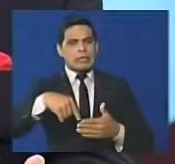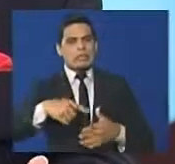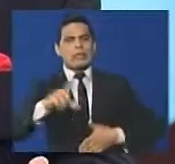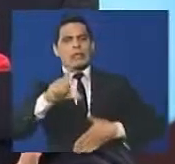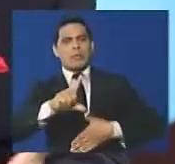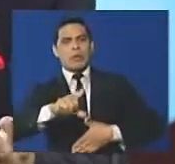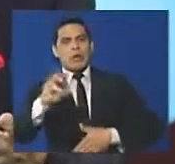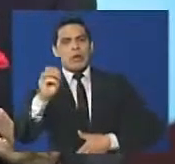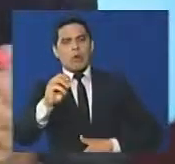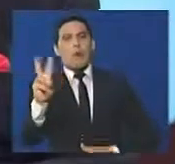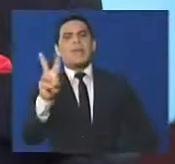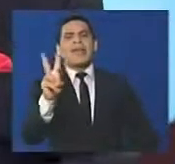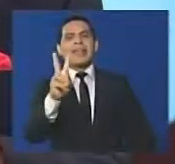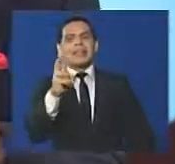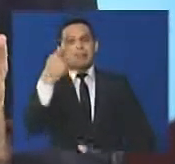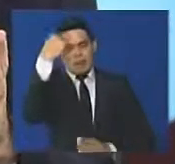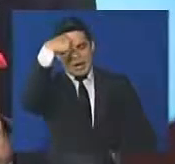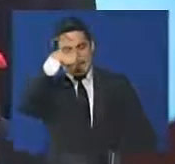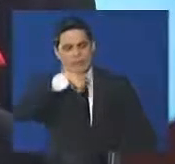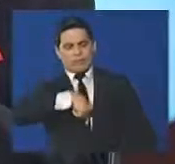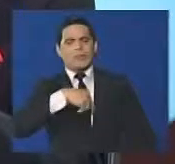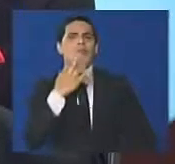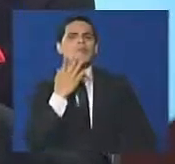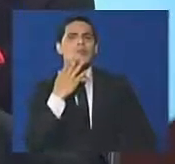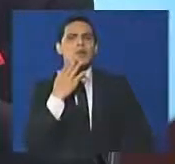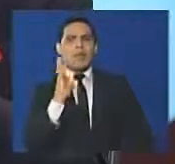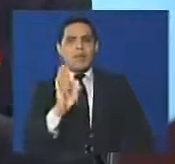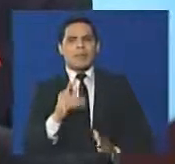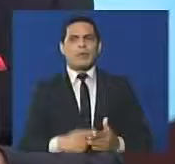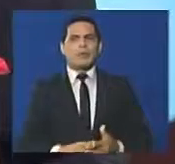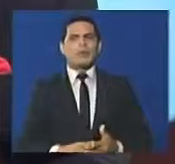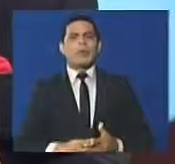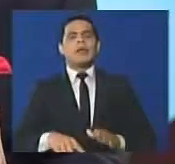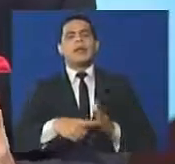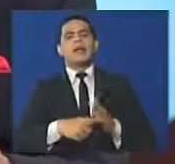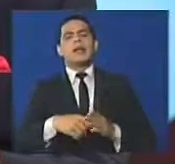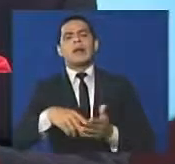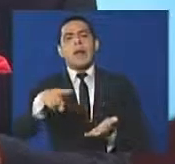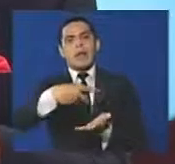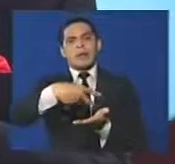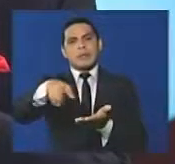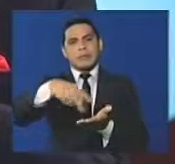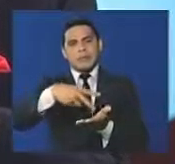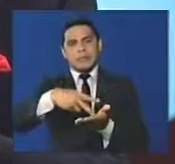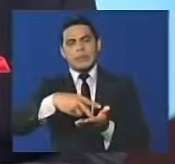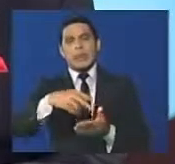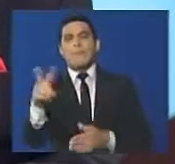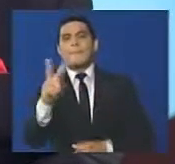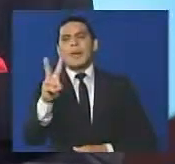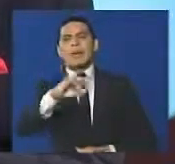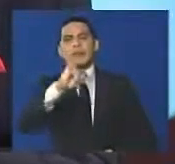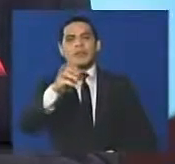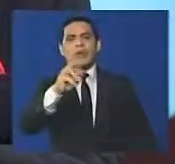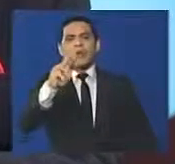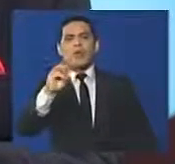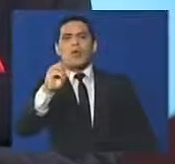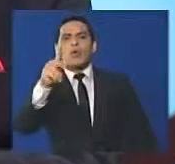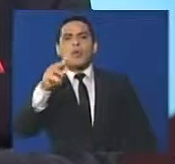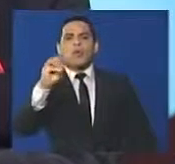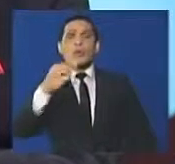suramericano o venezolano. Por ejemplo, no voy mucho, el joropo. El joropo para los europeos es tan